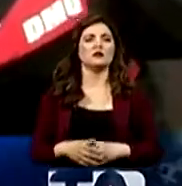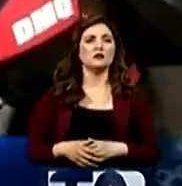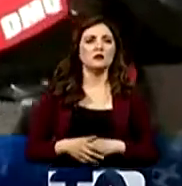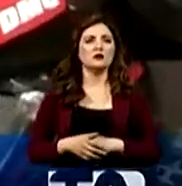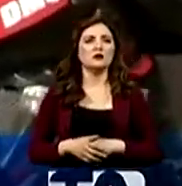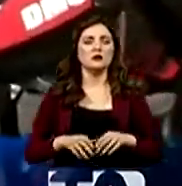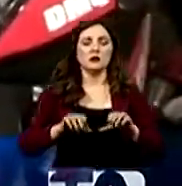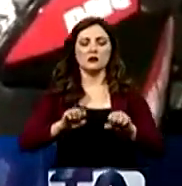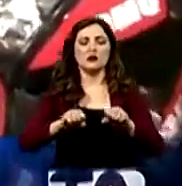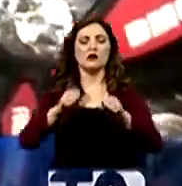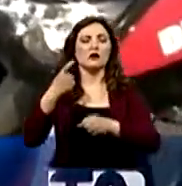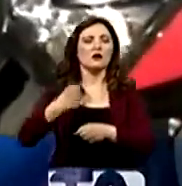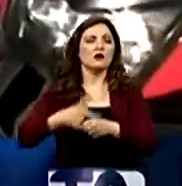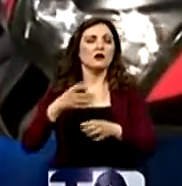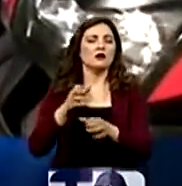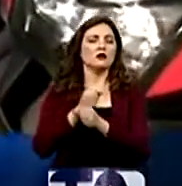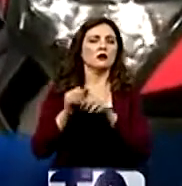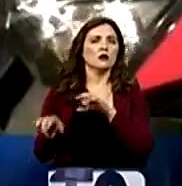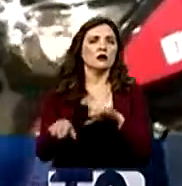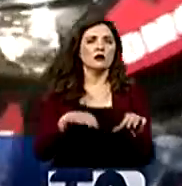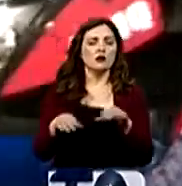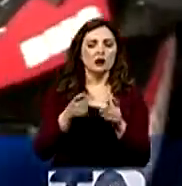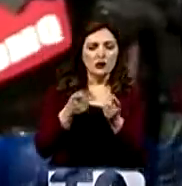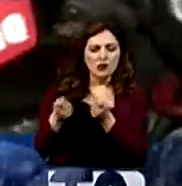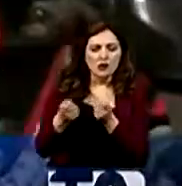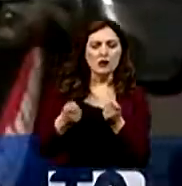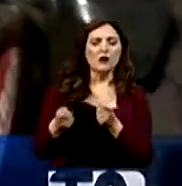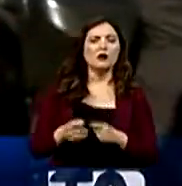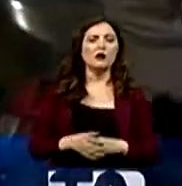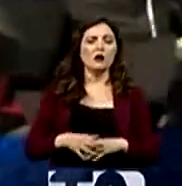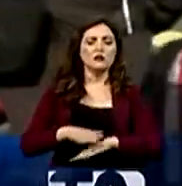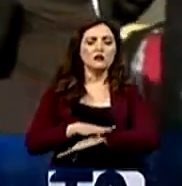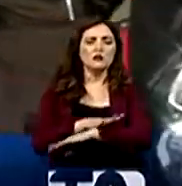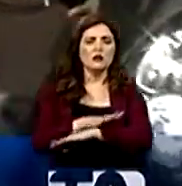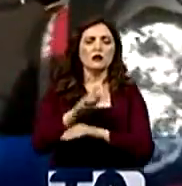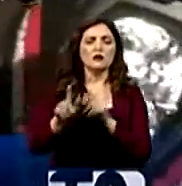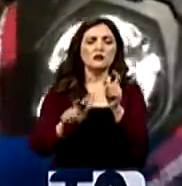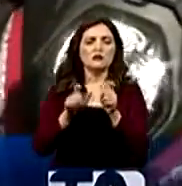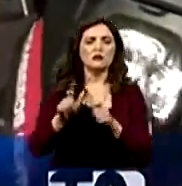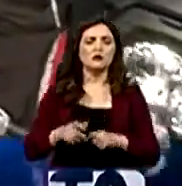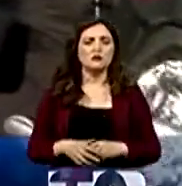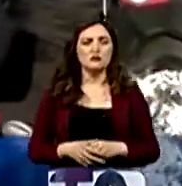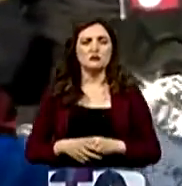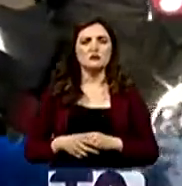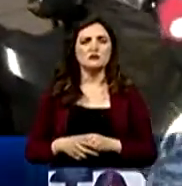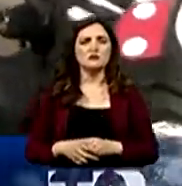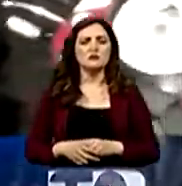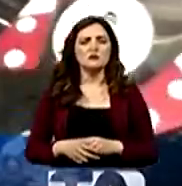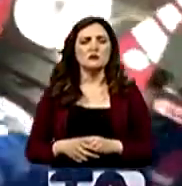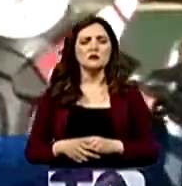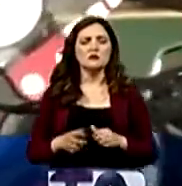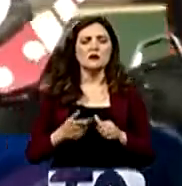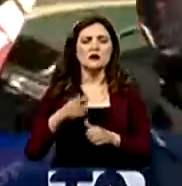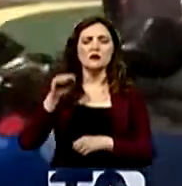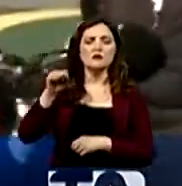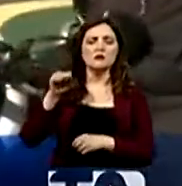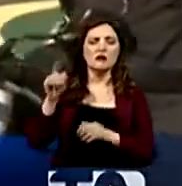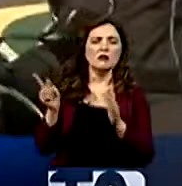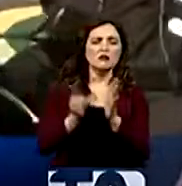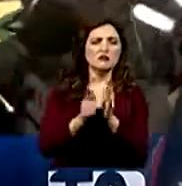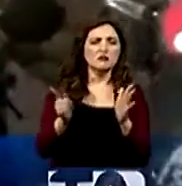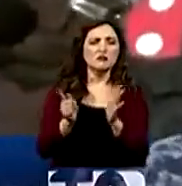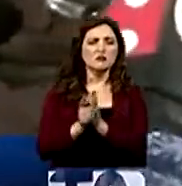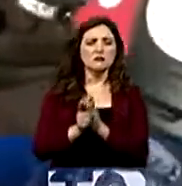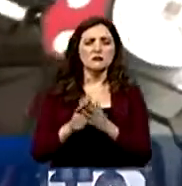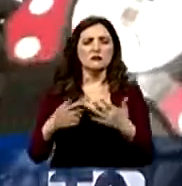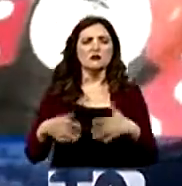destinadas específicamente a realizar actividades de monitoreo y sensibilización ciudadana. Son los que nos dan la primera voz de alerta para que nosotros podamos